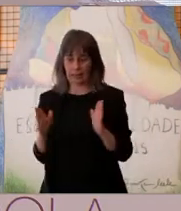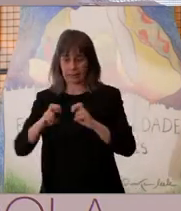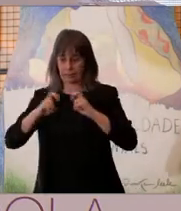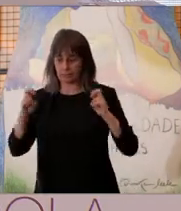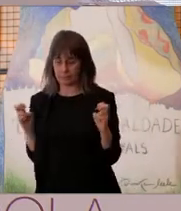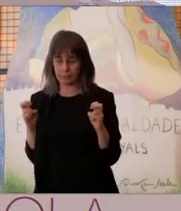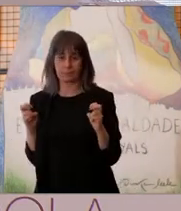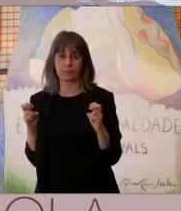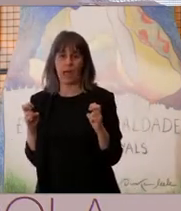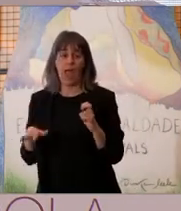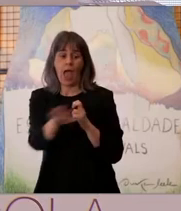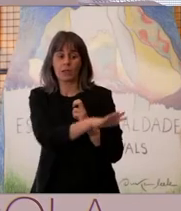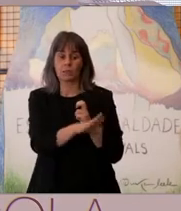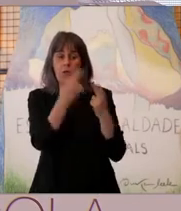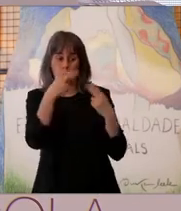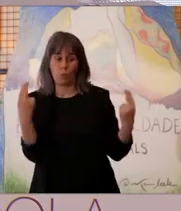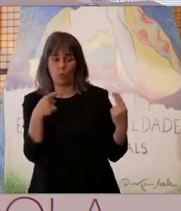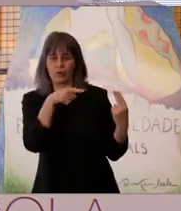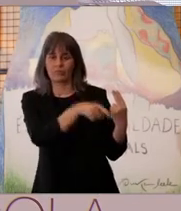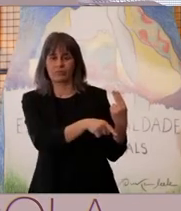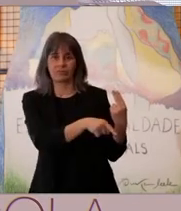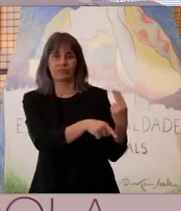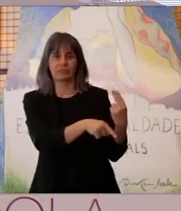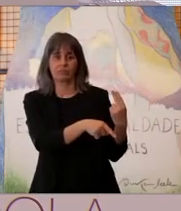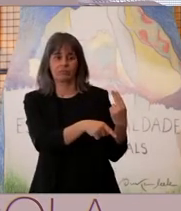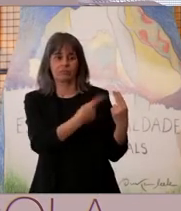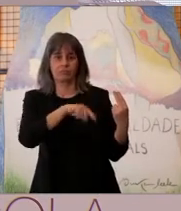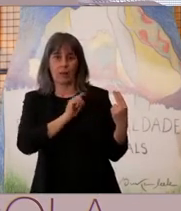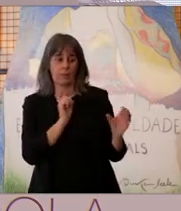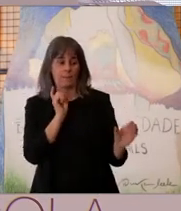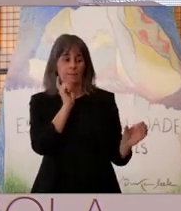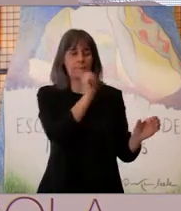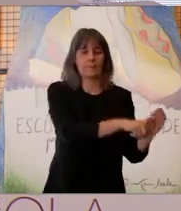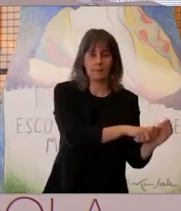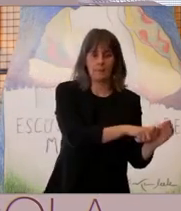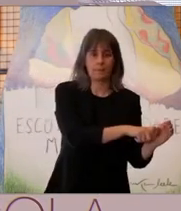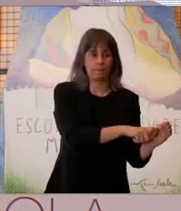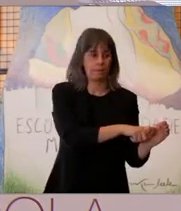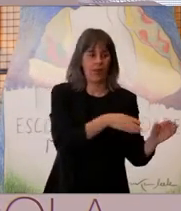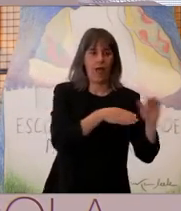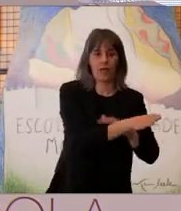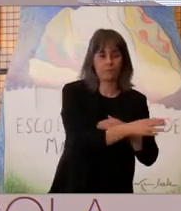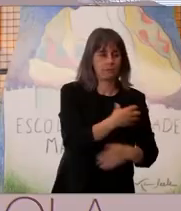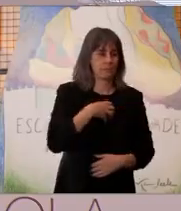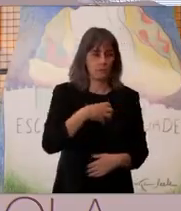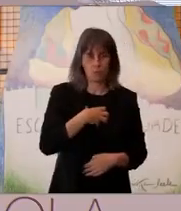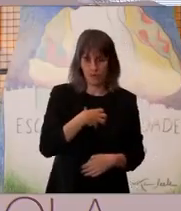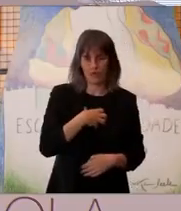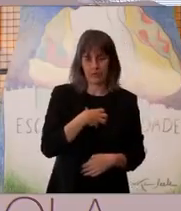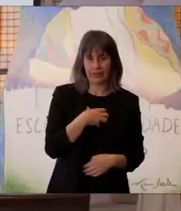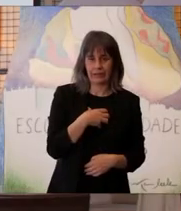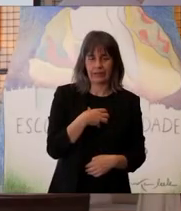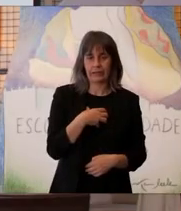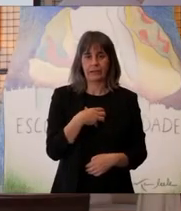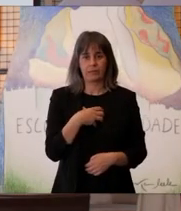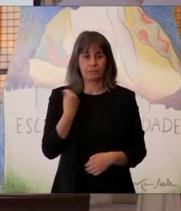y que el espacio público sea un espacio que no se nos ha al que no hemos podido acceder no del que hemos estado de